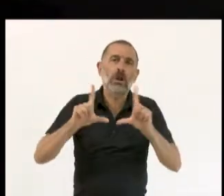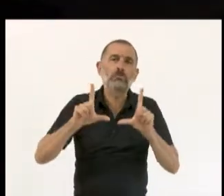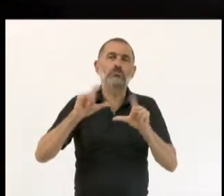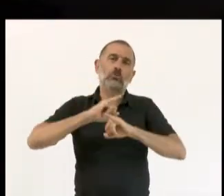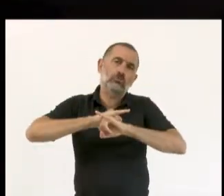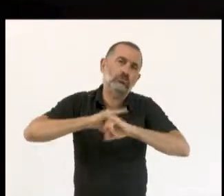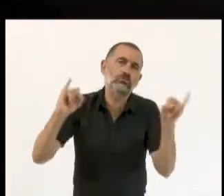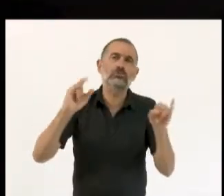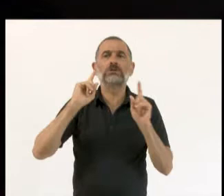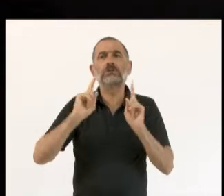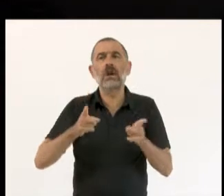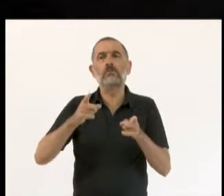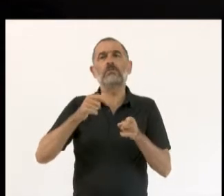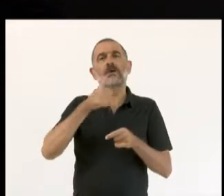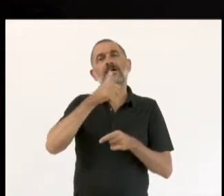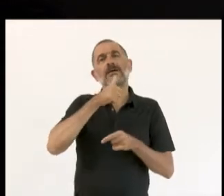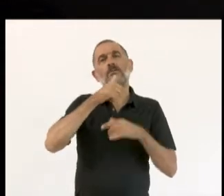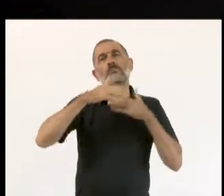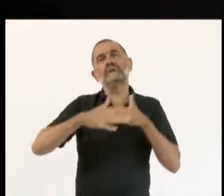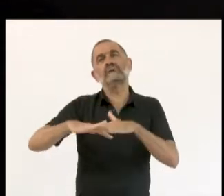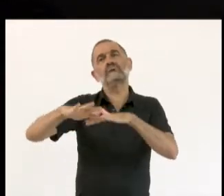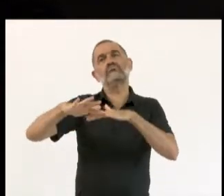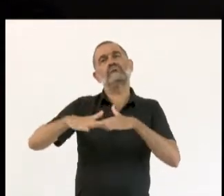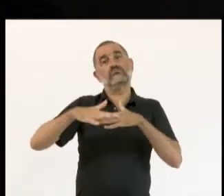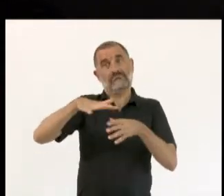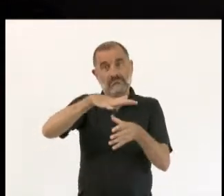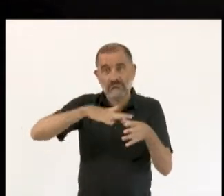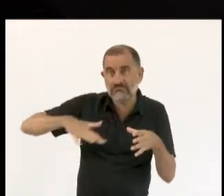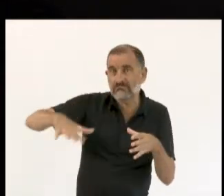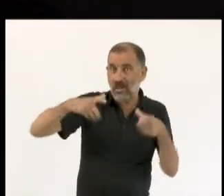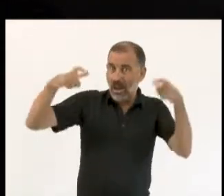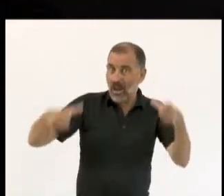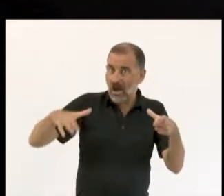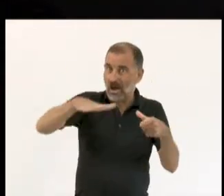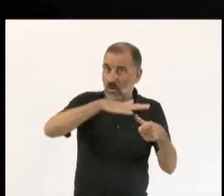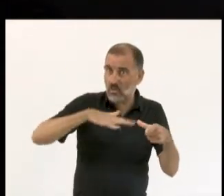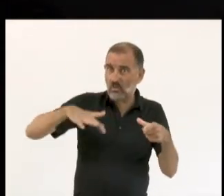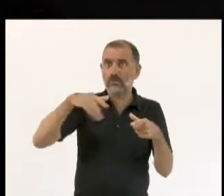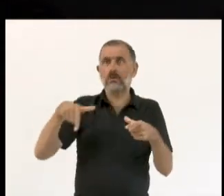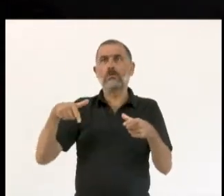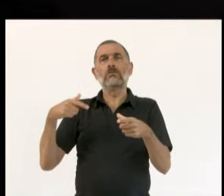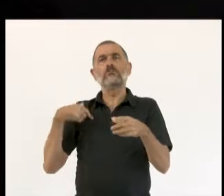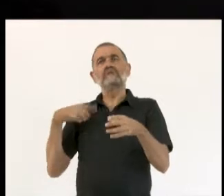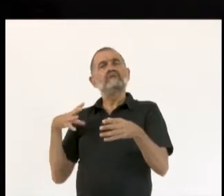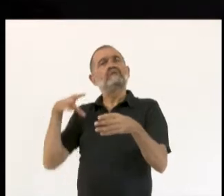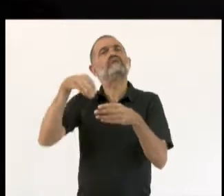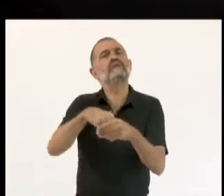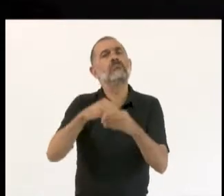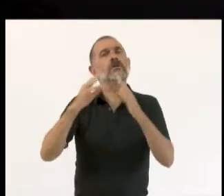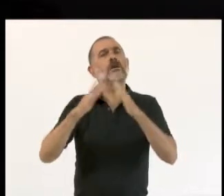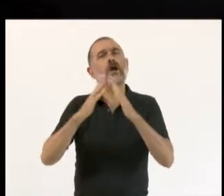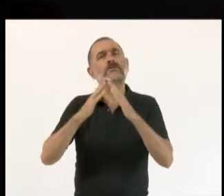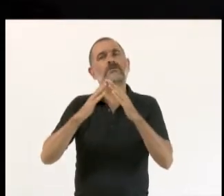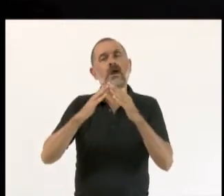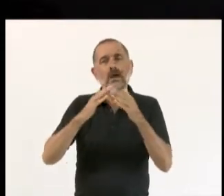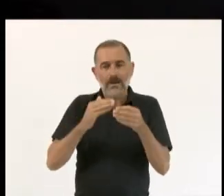laguna aprovechando los beneficios que esta le brindaba. Pero todo cambió desde 1972, cuando la